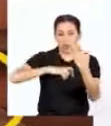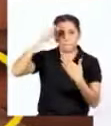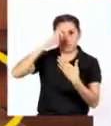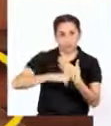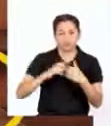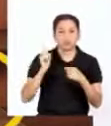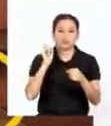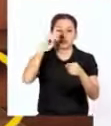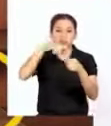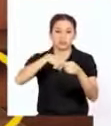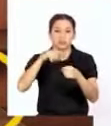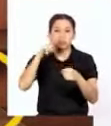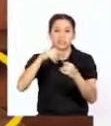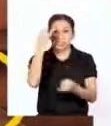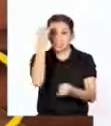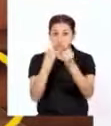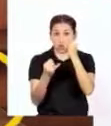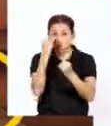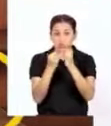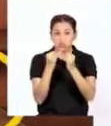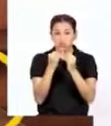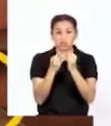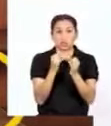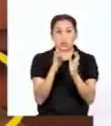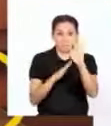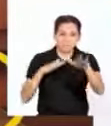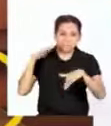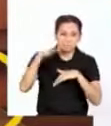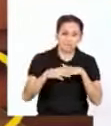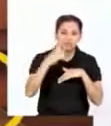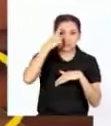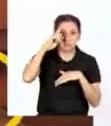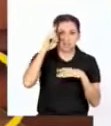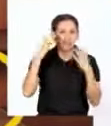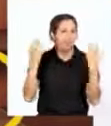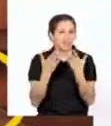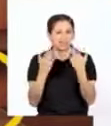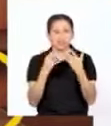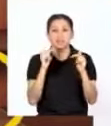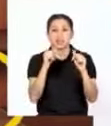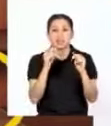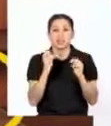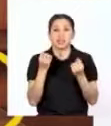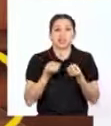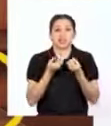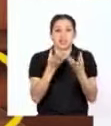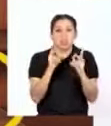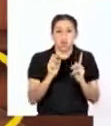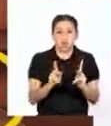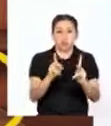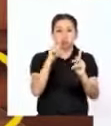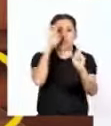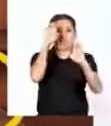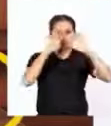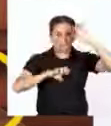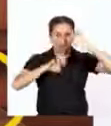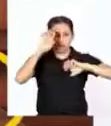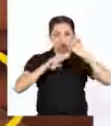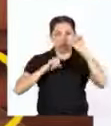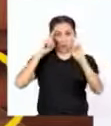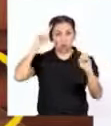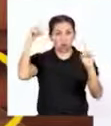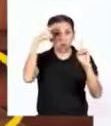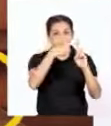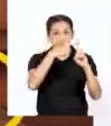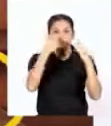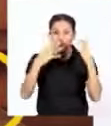proyecto participativo. Es la fase final del proyecto participativo donde se tiene la oportunidad de evaluar